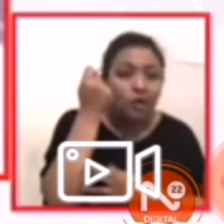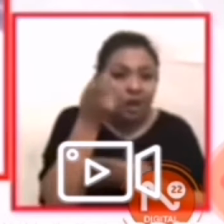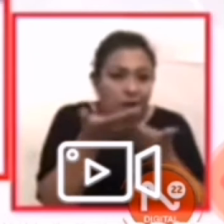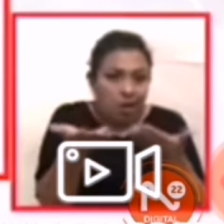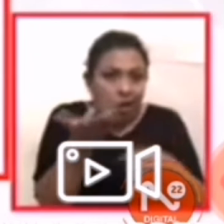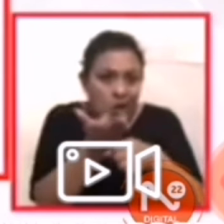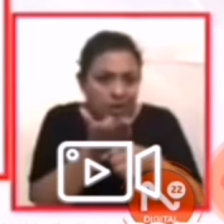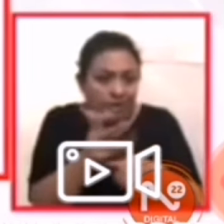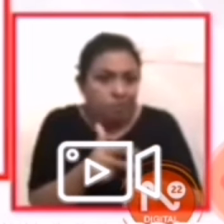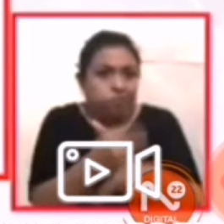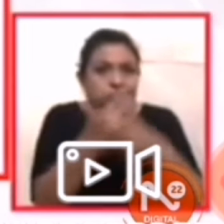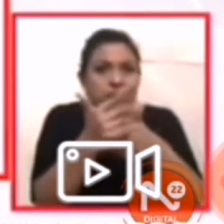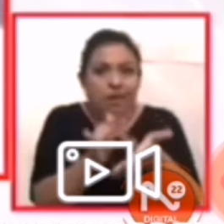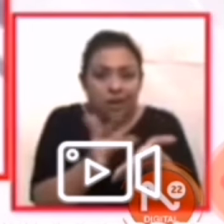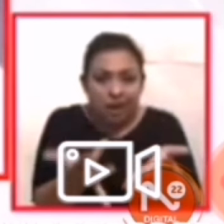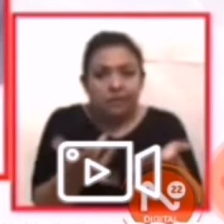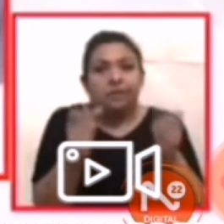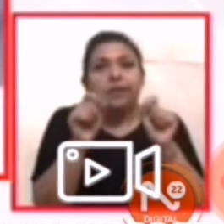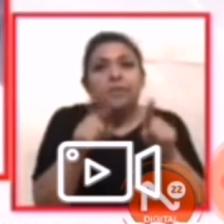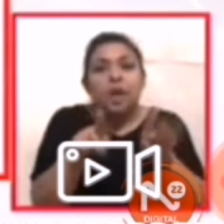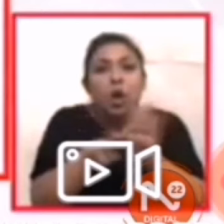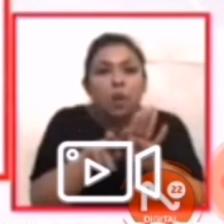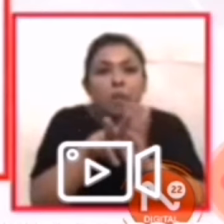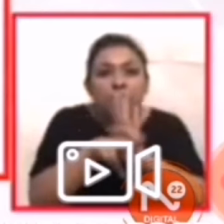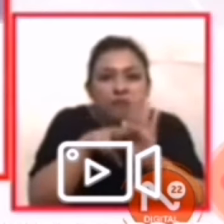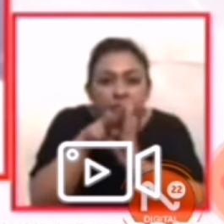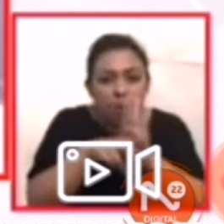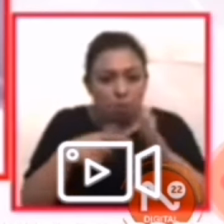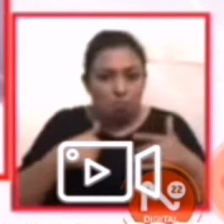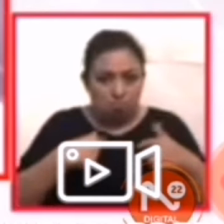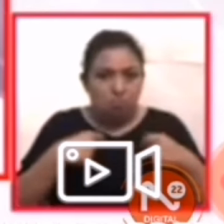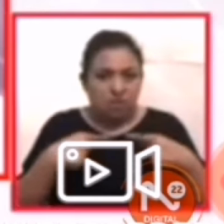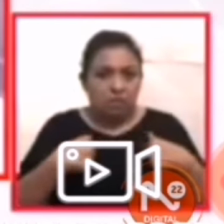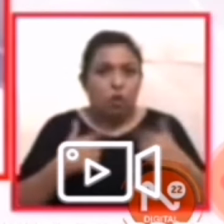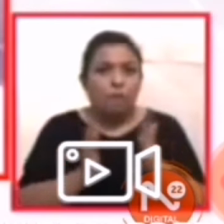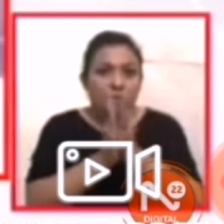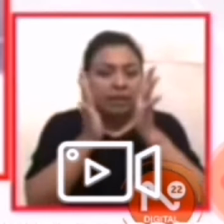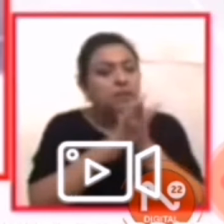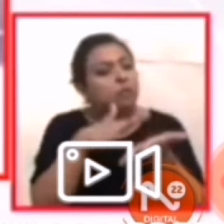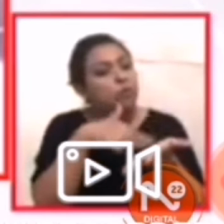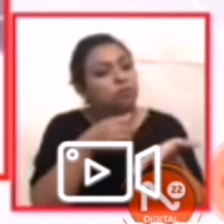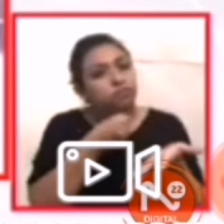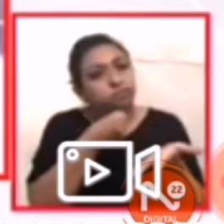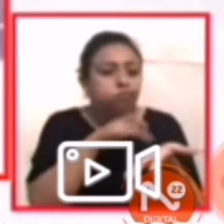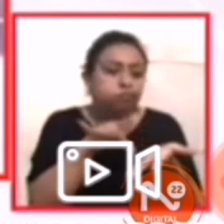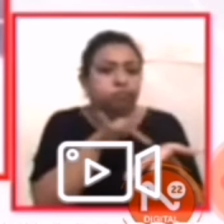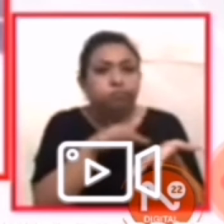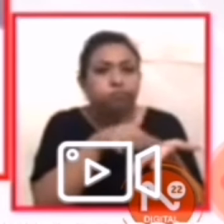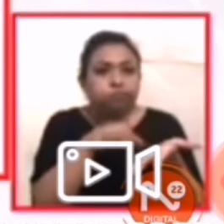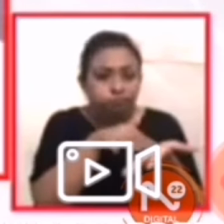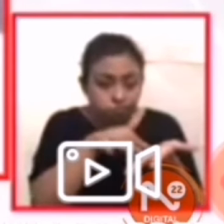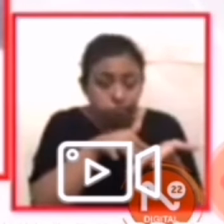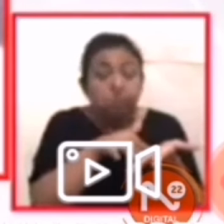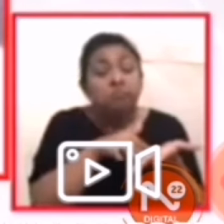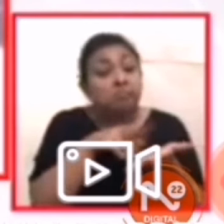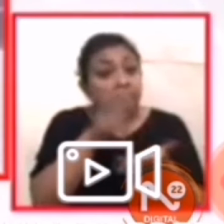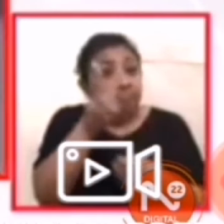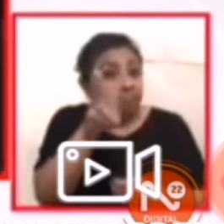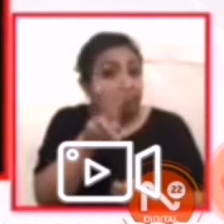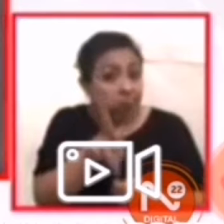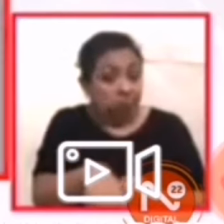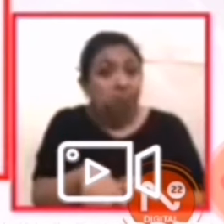haciendo ahora, gracias a la forma de grabar. Yo misma participo con una de las lecturas y créeme